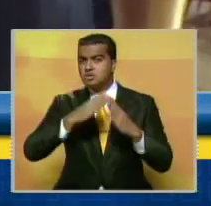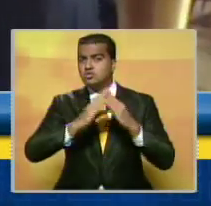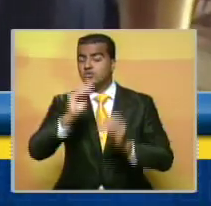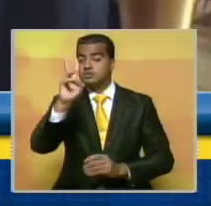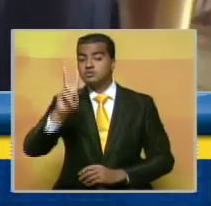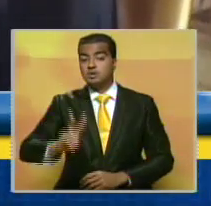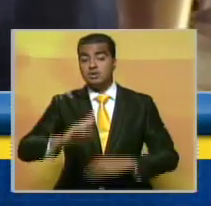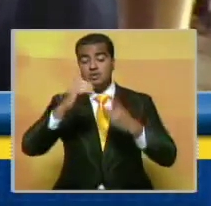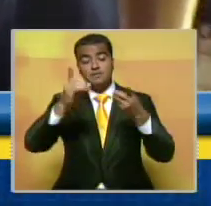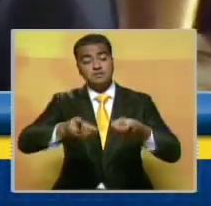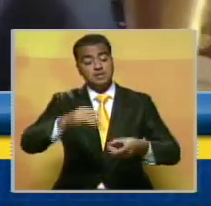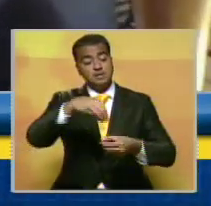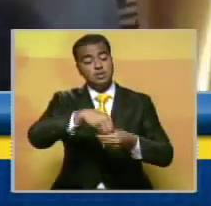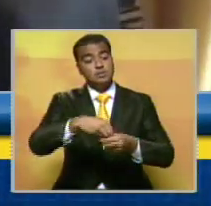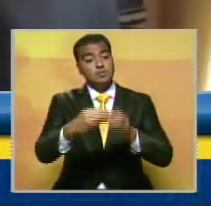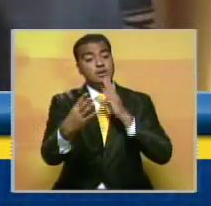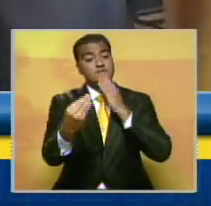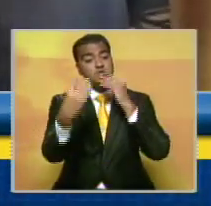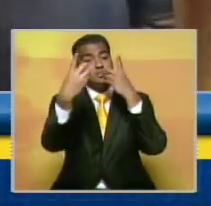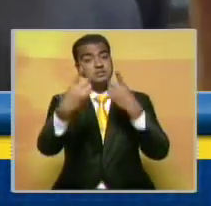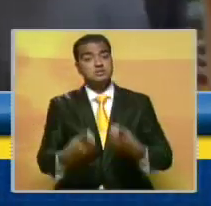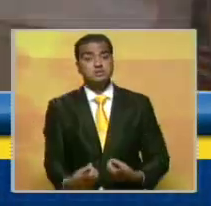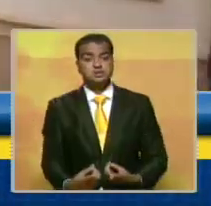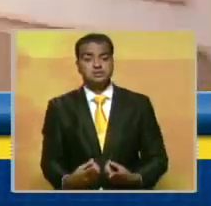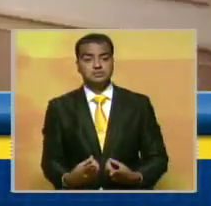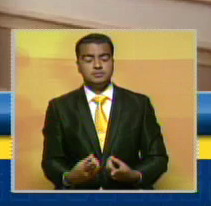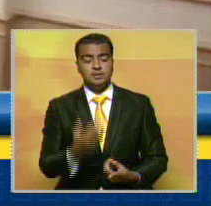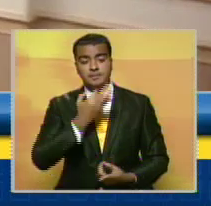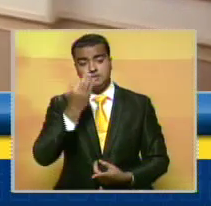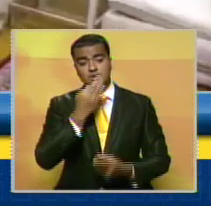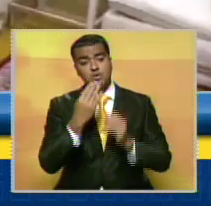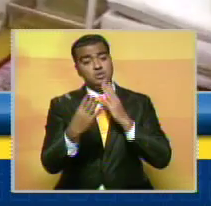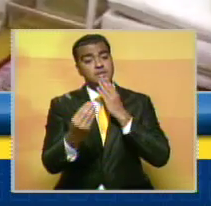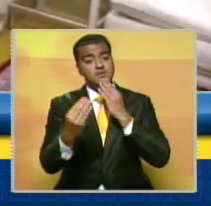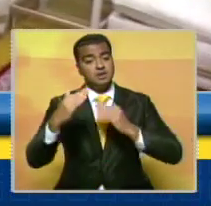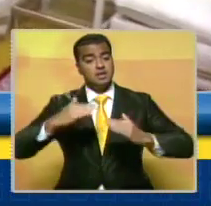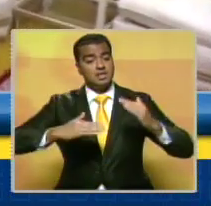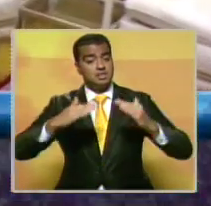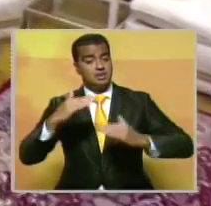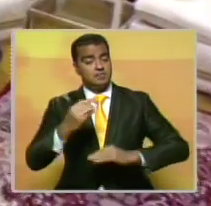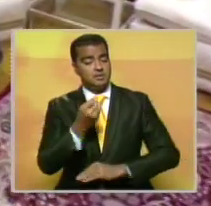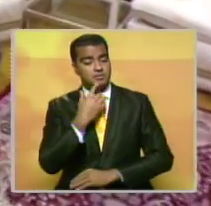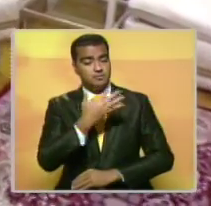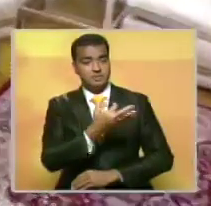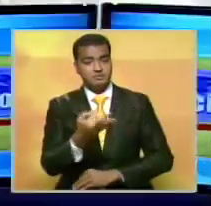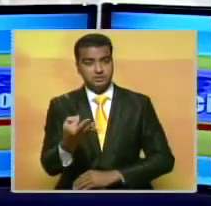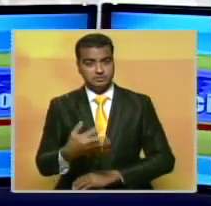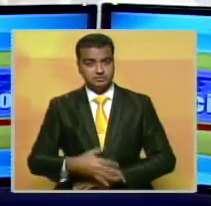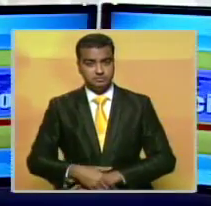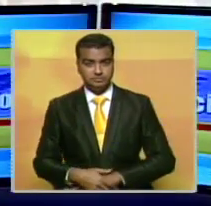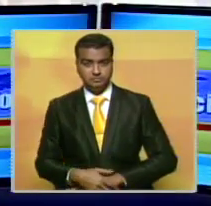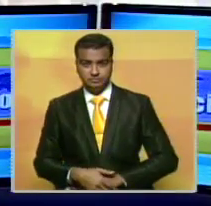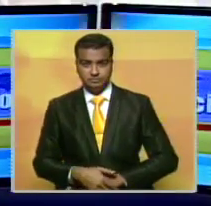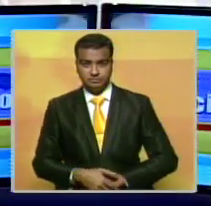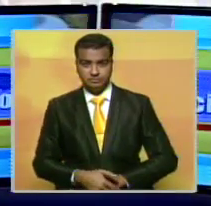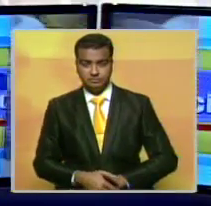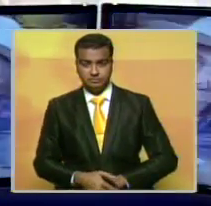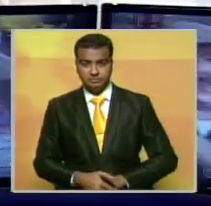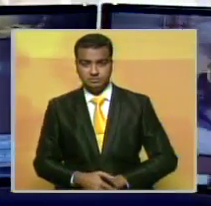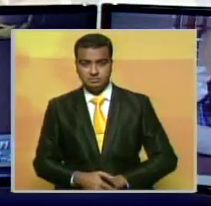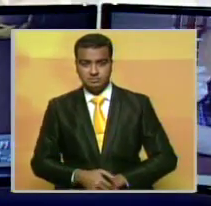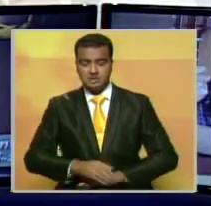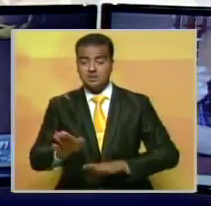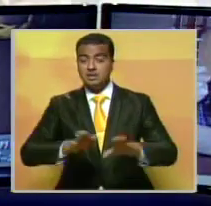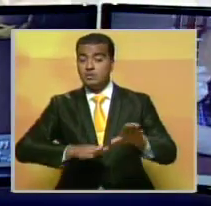venezolanos deben ser incluidas en las tomas de decisiones para asegurar un diálogo estable y constructivo. Amigos, este